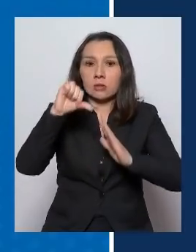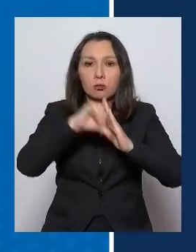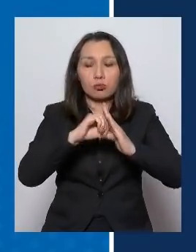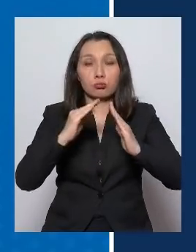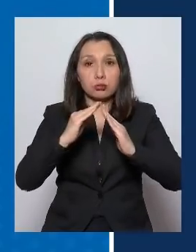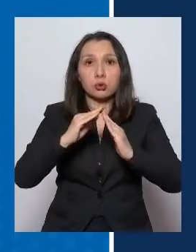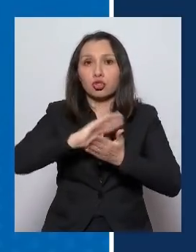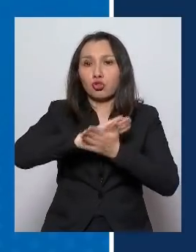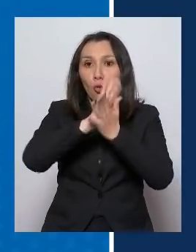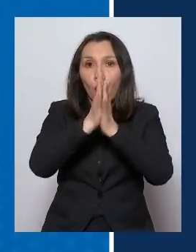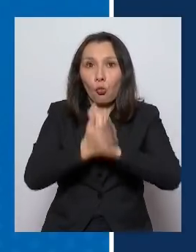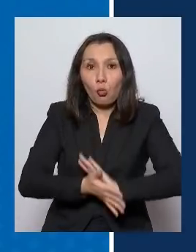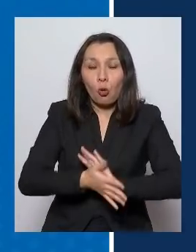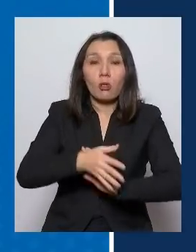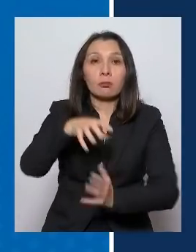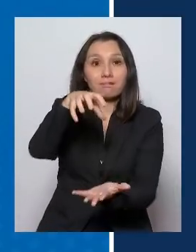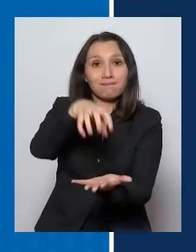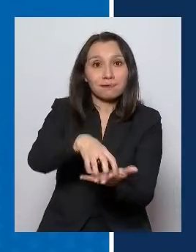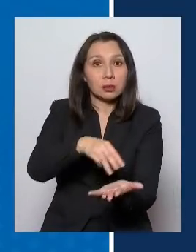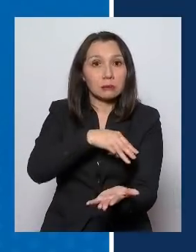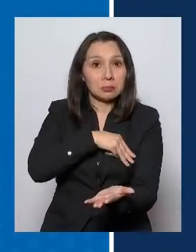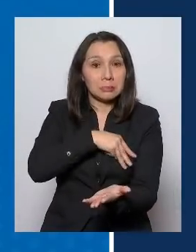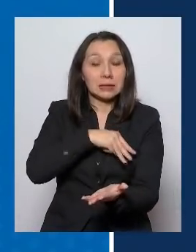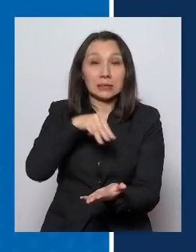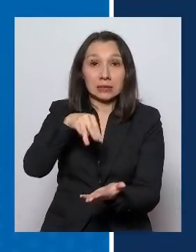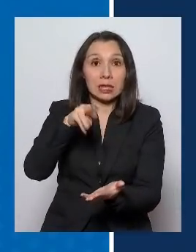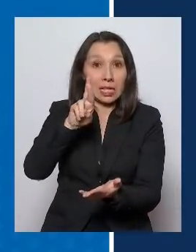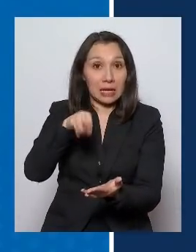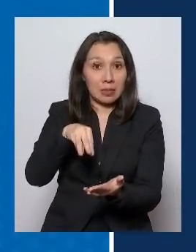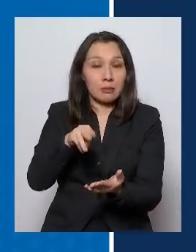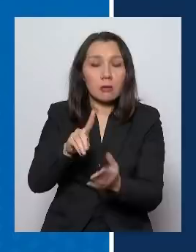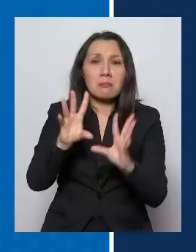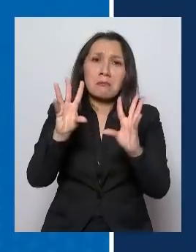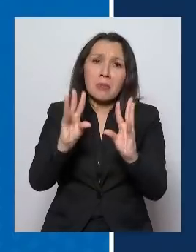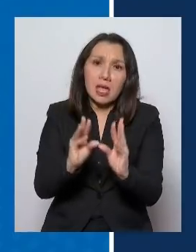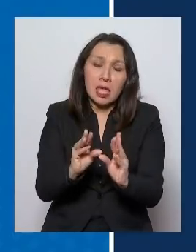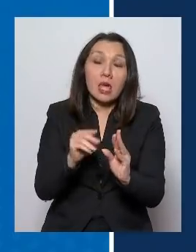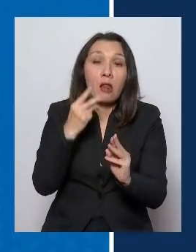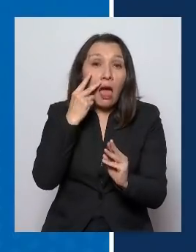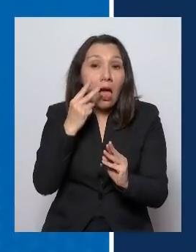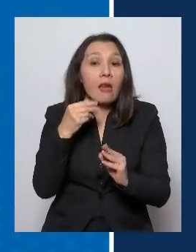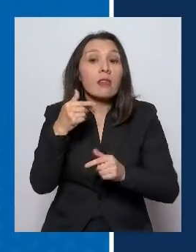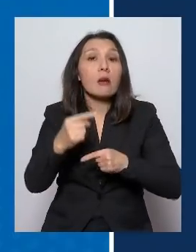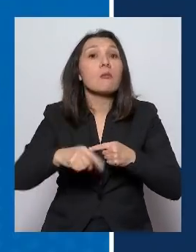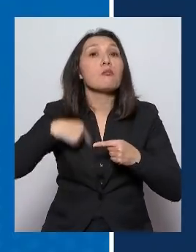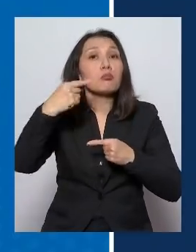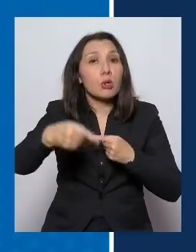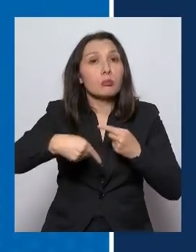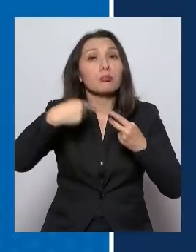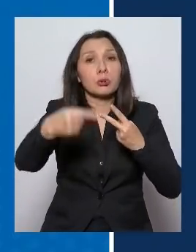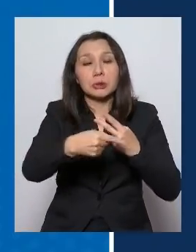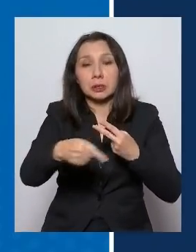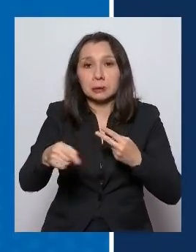cuarentena total en la región metropolitana, veamos una disminución de los casos en las próximas semanas. A